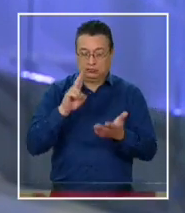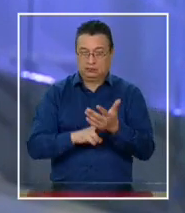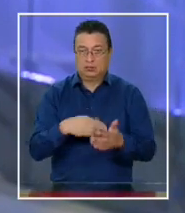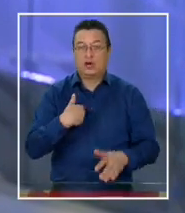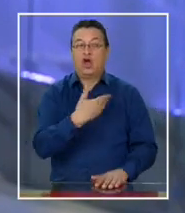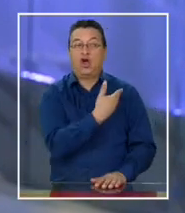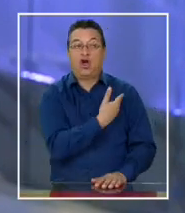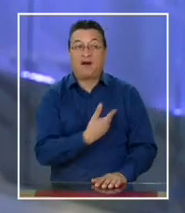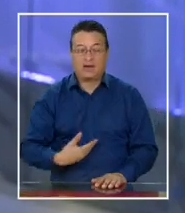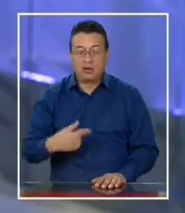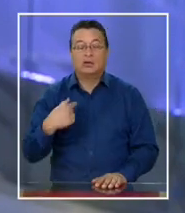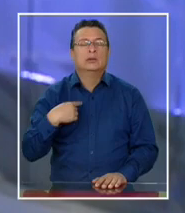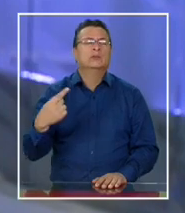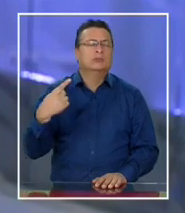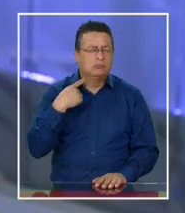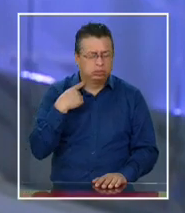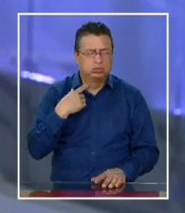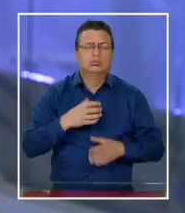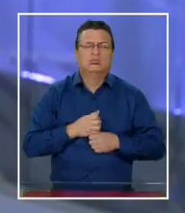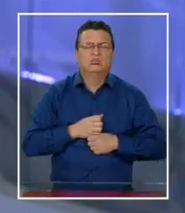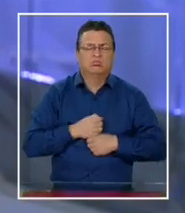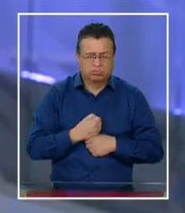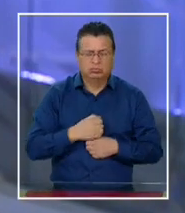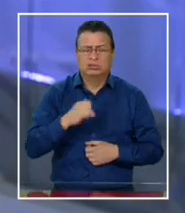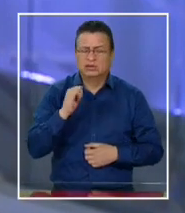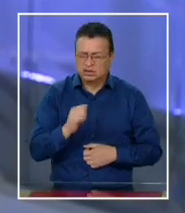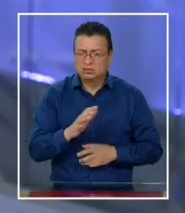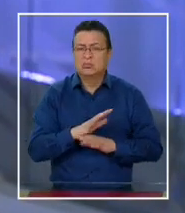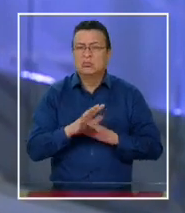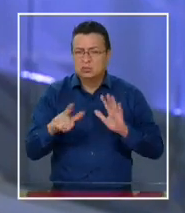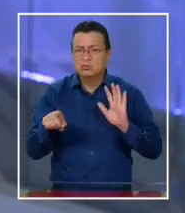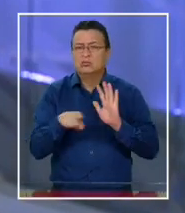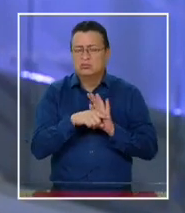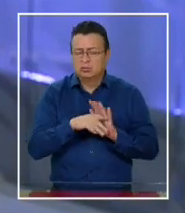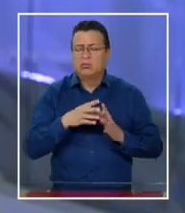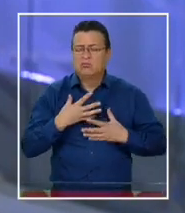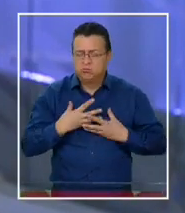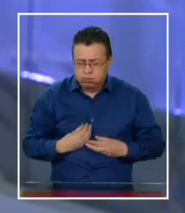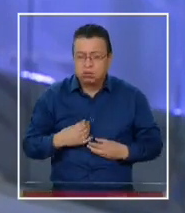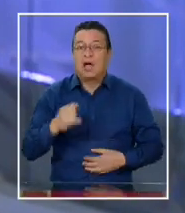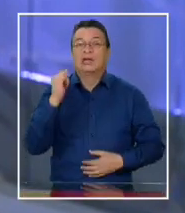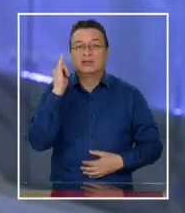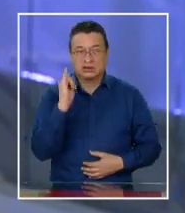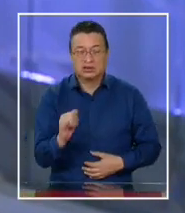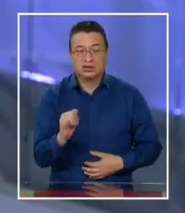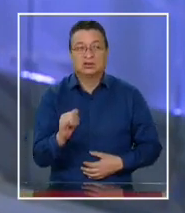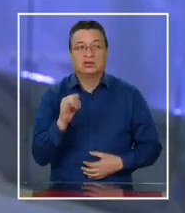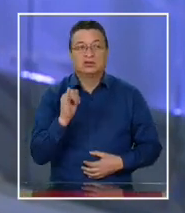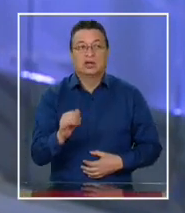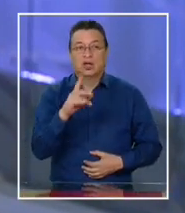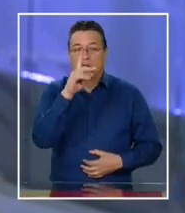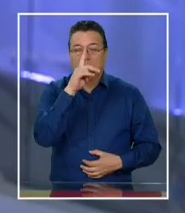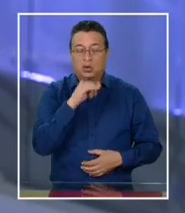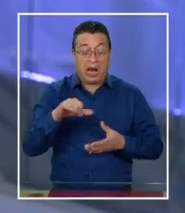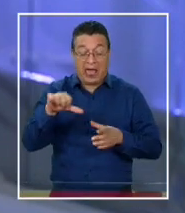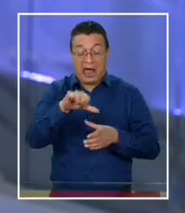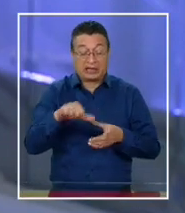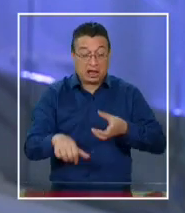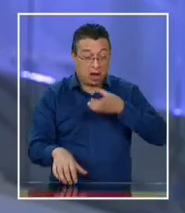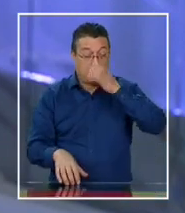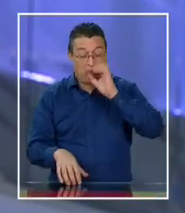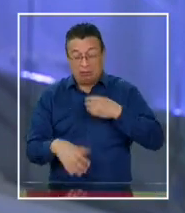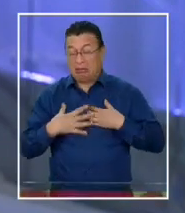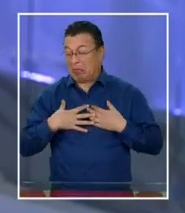gobierno ese día fue un trago amargo o sea amadísimo cómo le explico o sea fue como como Tomar aceite quemado así